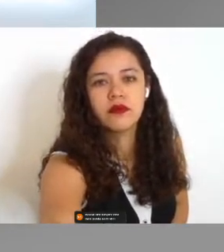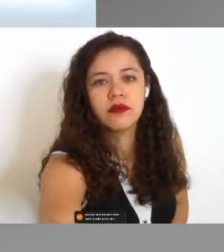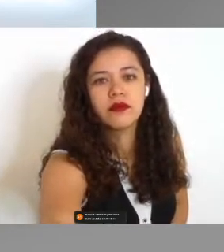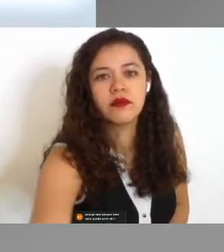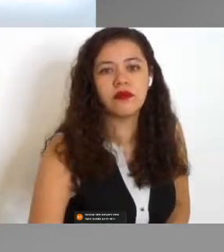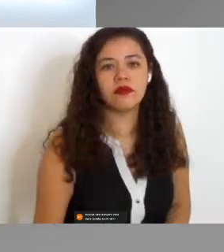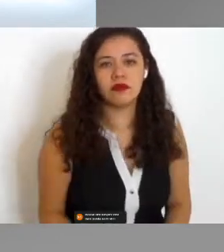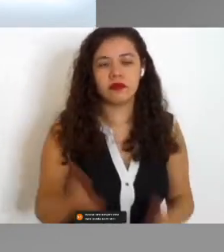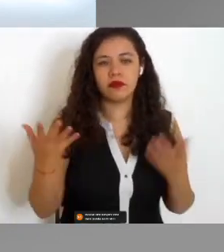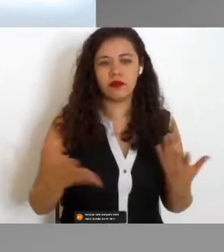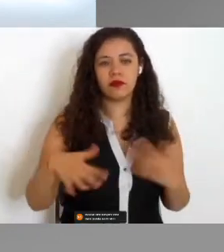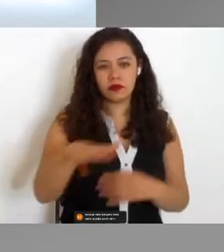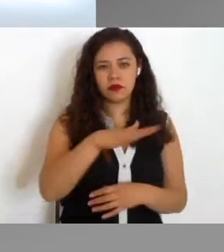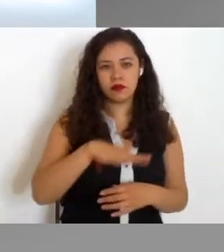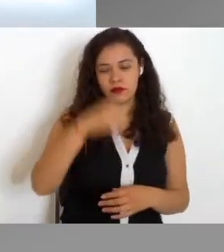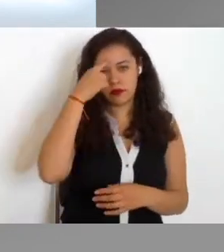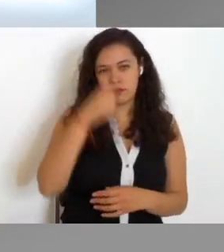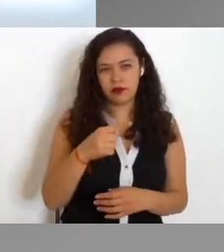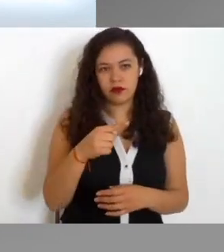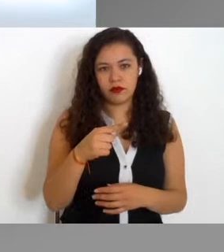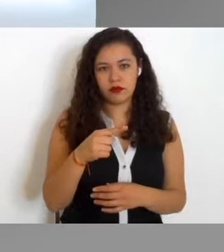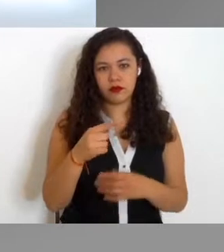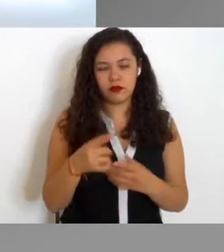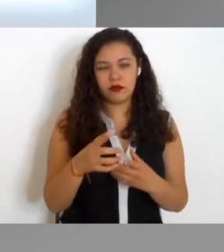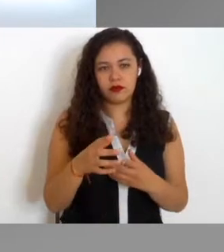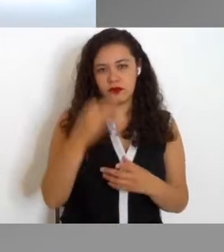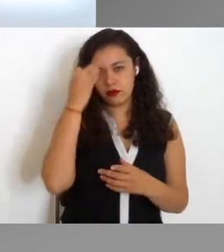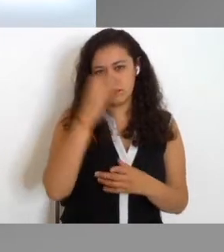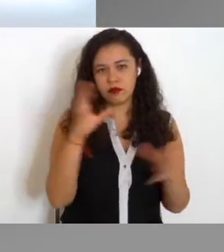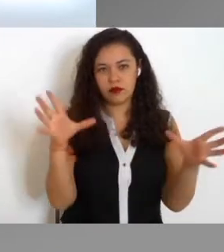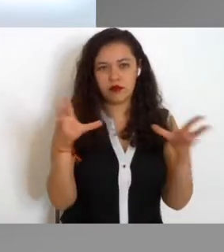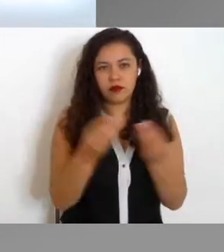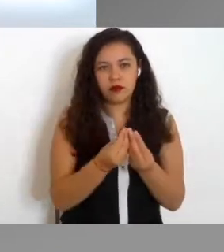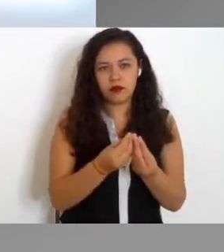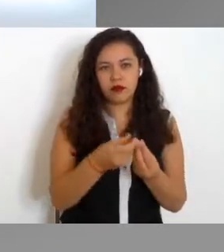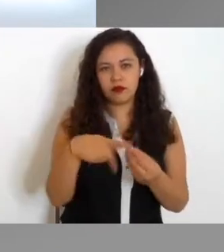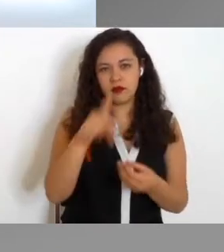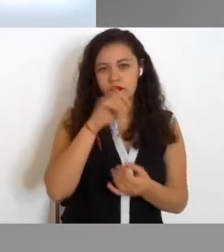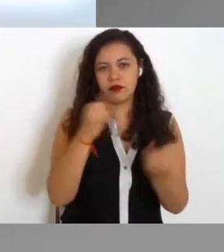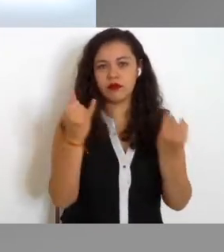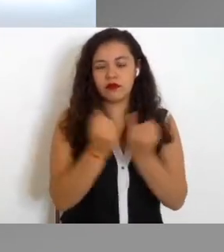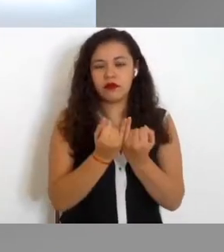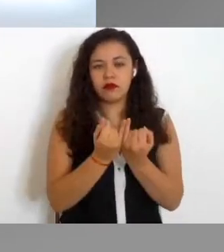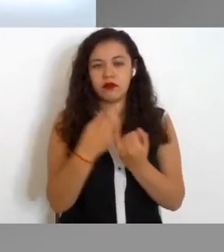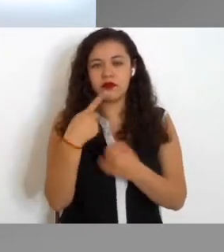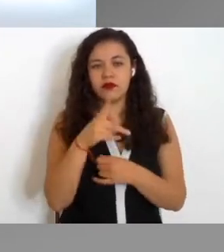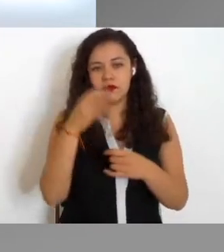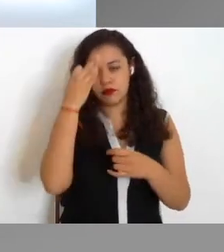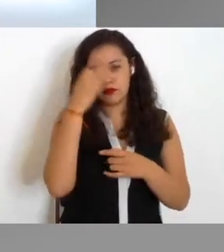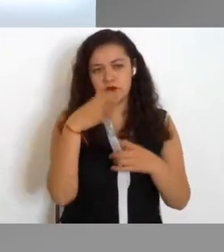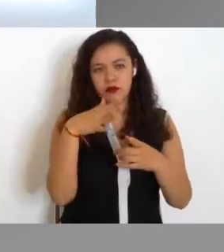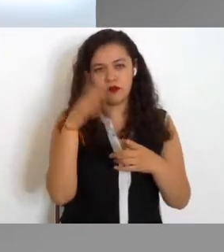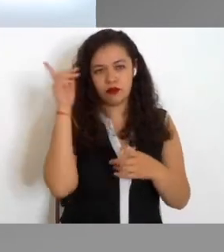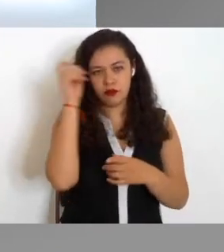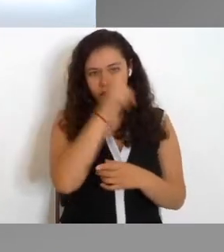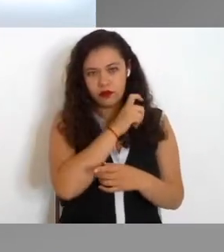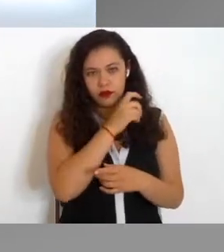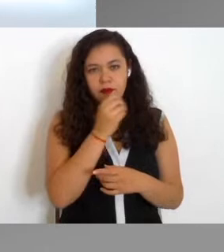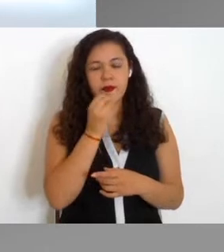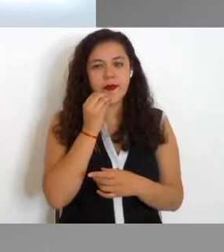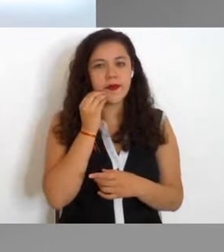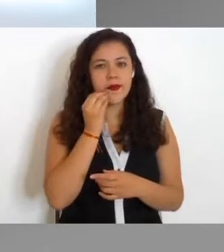con tareas quizás obvias para el corto plazo, pero también con tareas que, por su complejidad, la falta